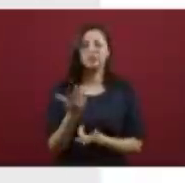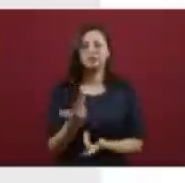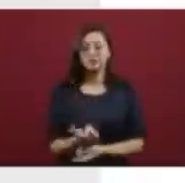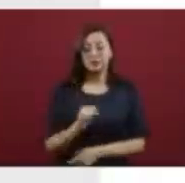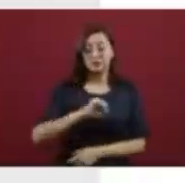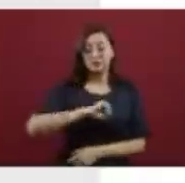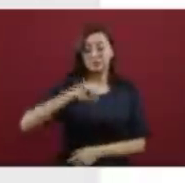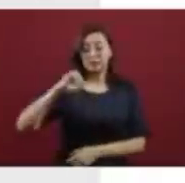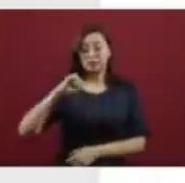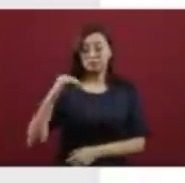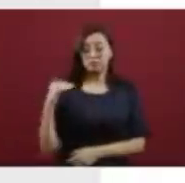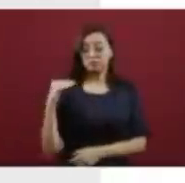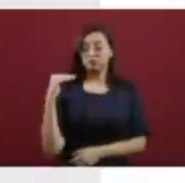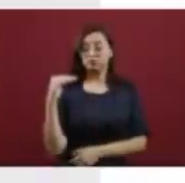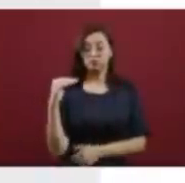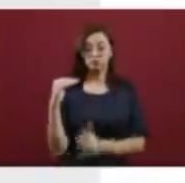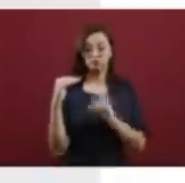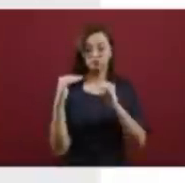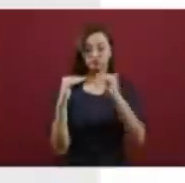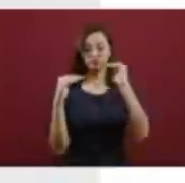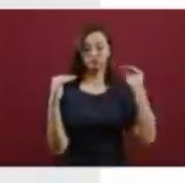inflación